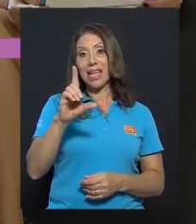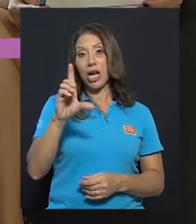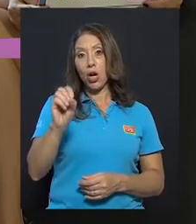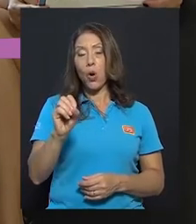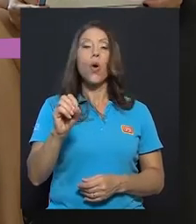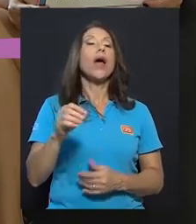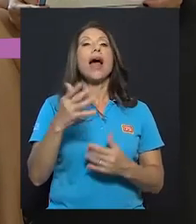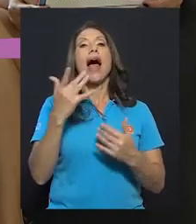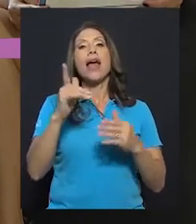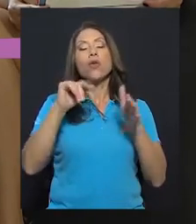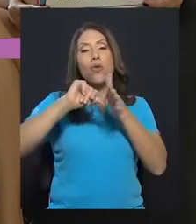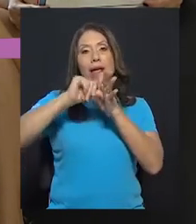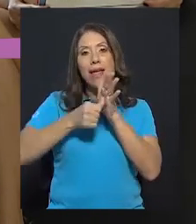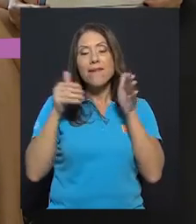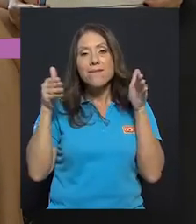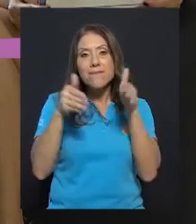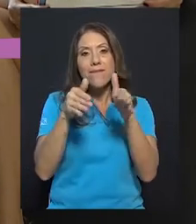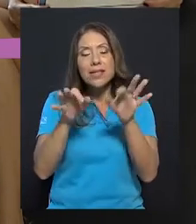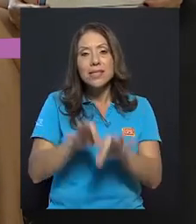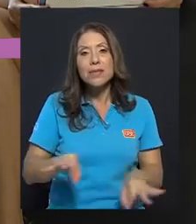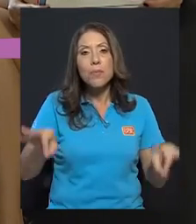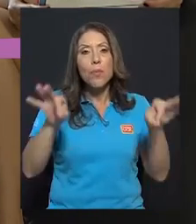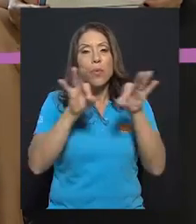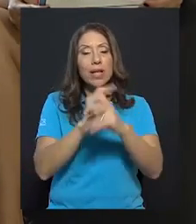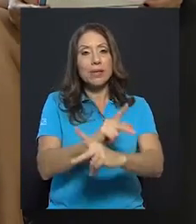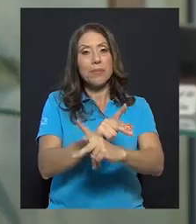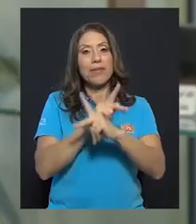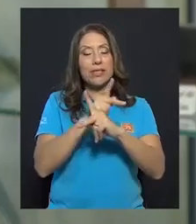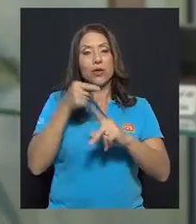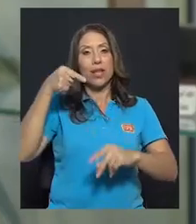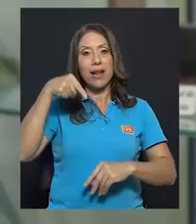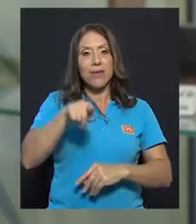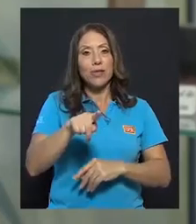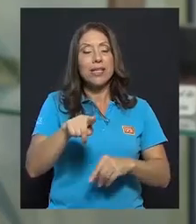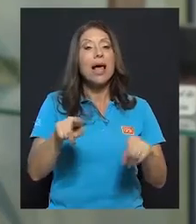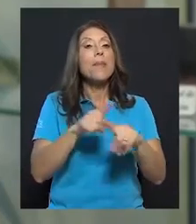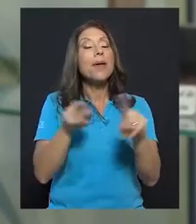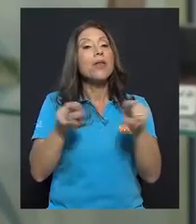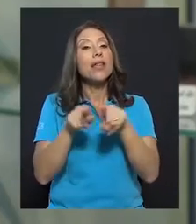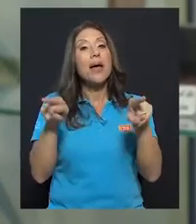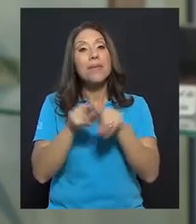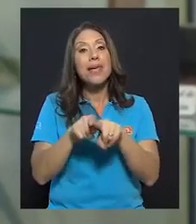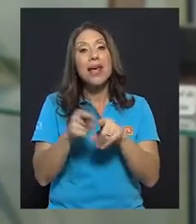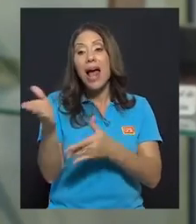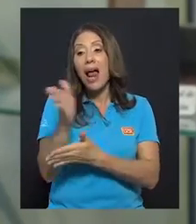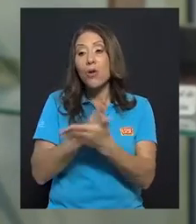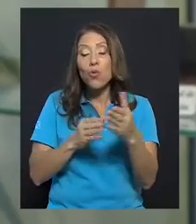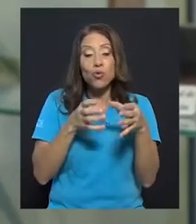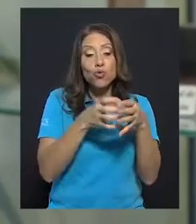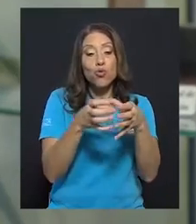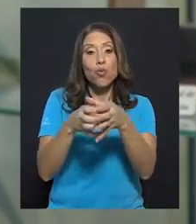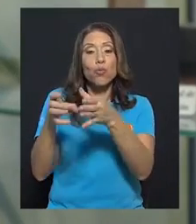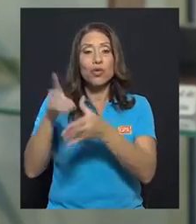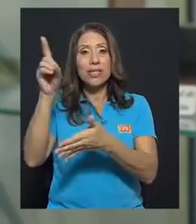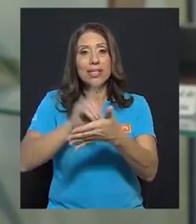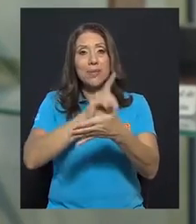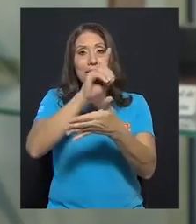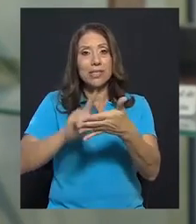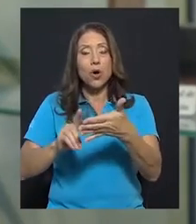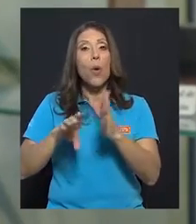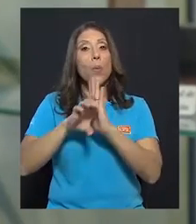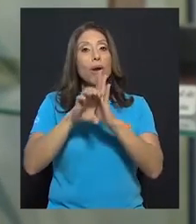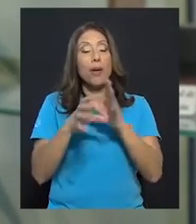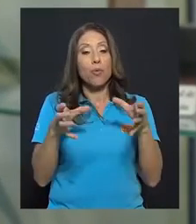hay un énfasis importante en todo lo que es la prevención de la violencia también, pero además de formas de discriminación que sufren ciertas poblaciones, por ejemplo,